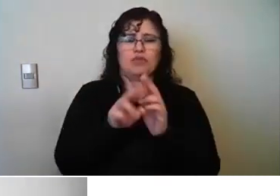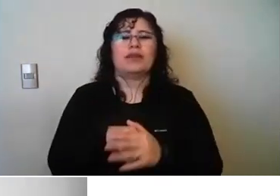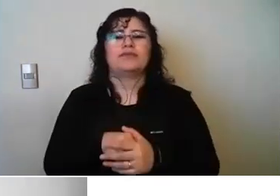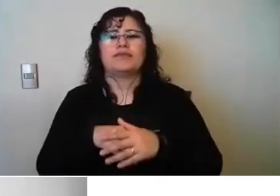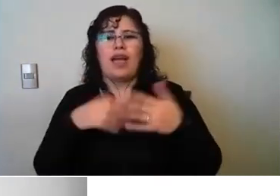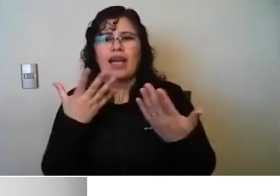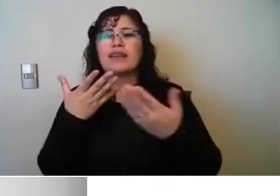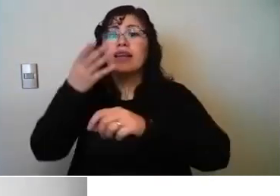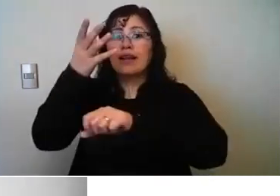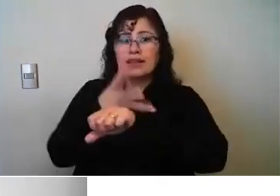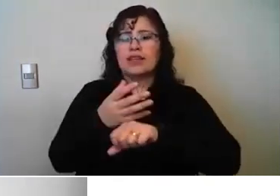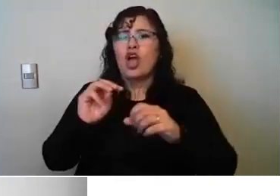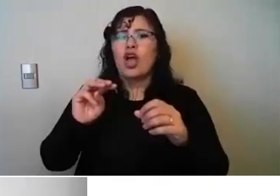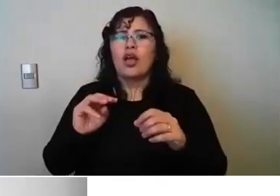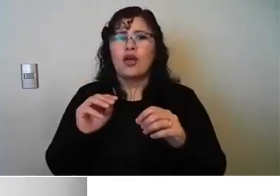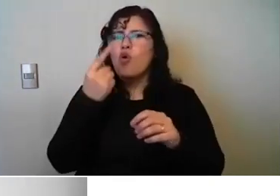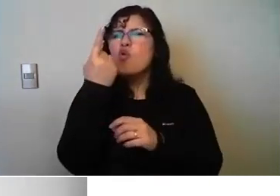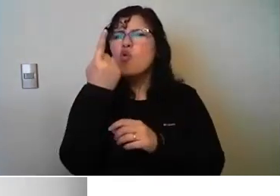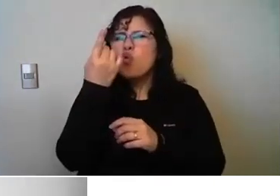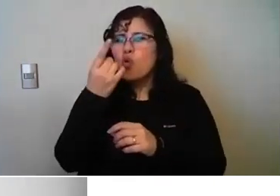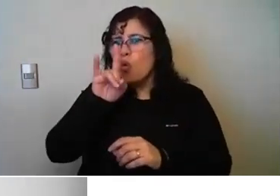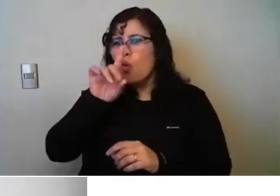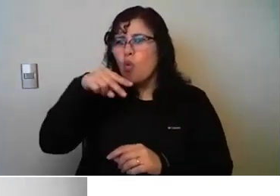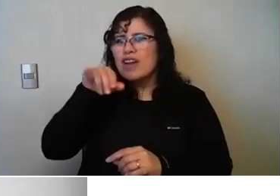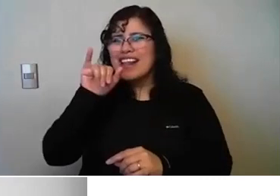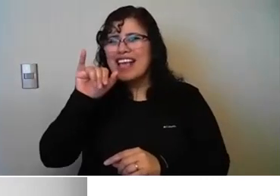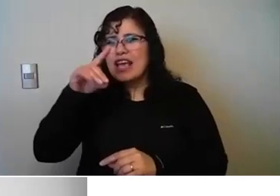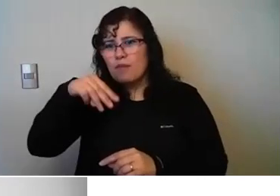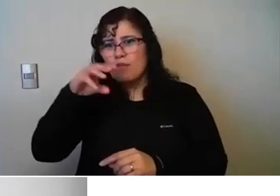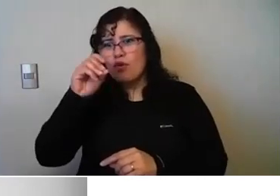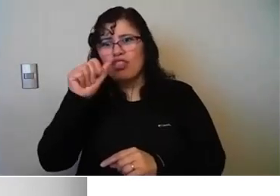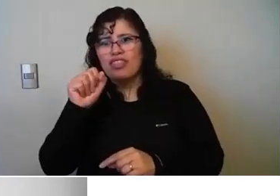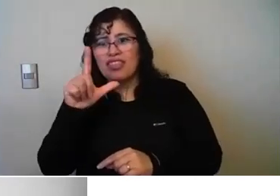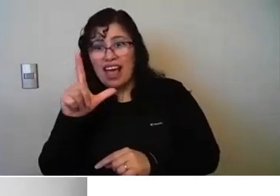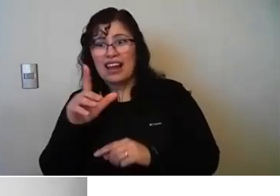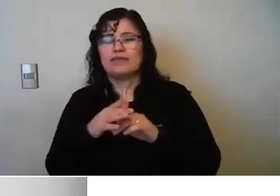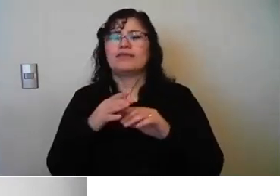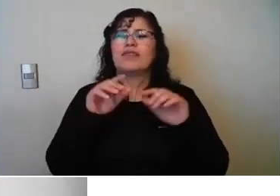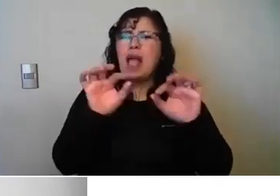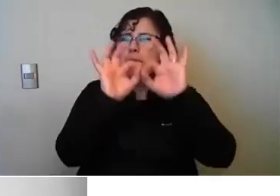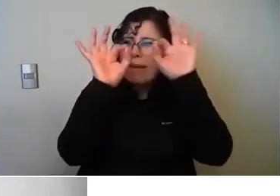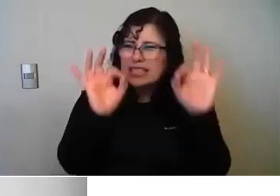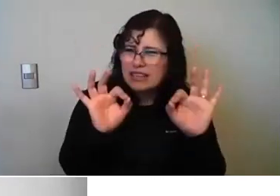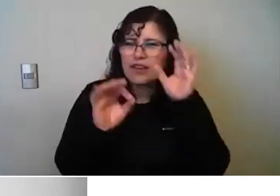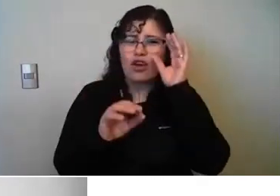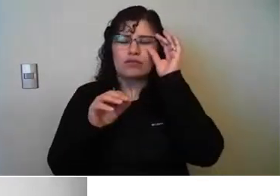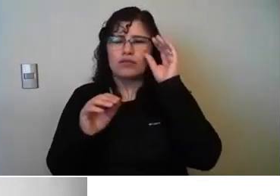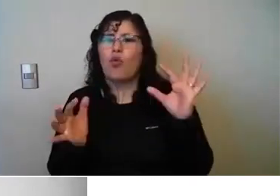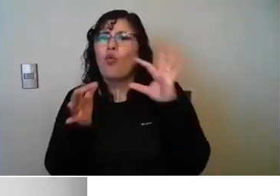específicas y también que se asocian a núcleos específicos del tálamo, como áreas